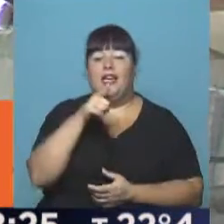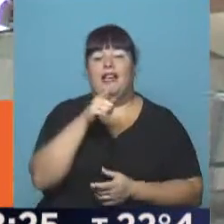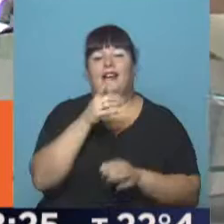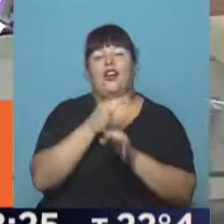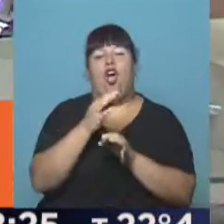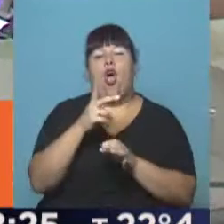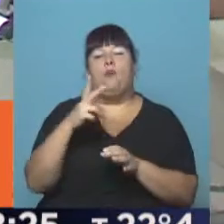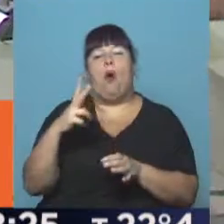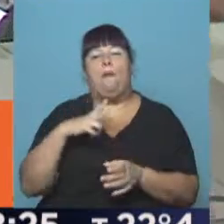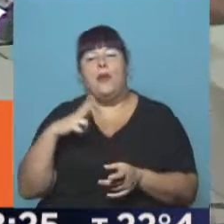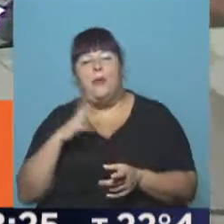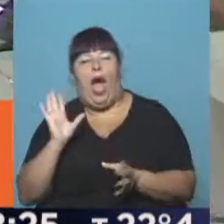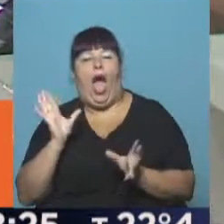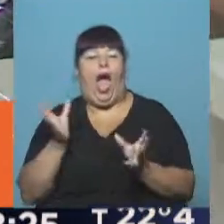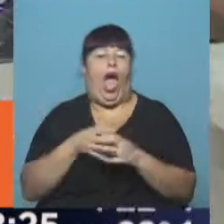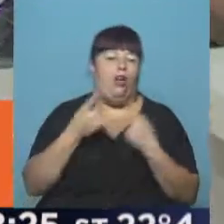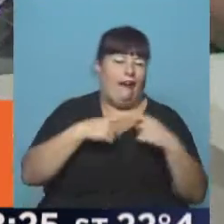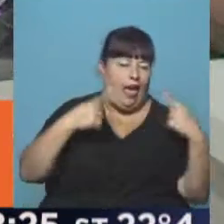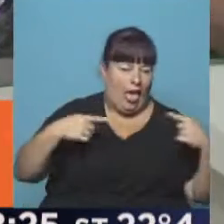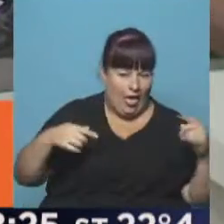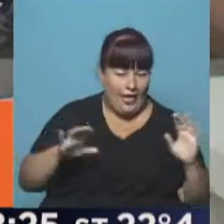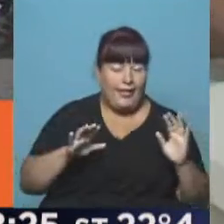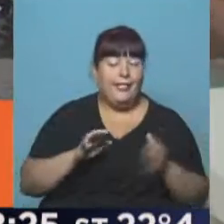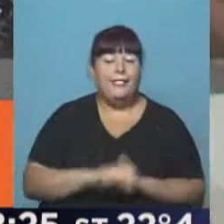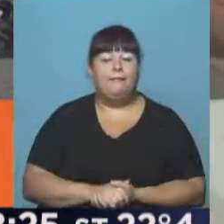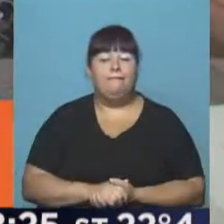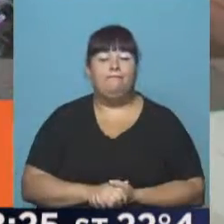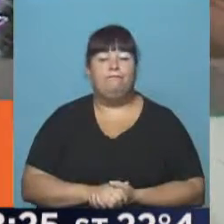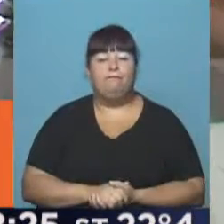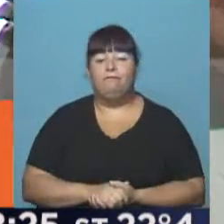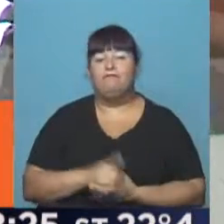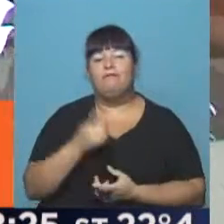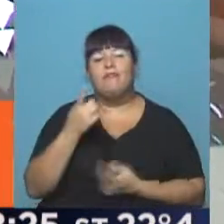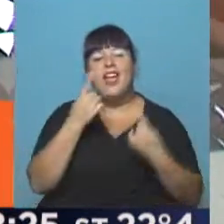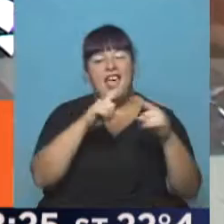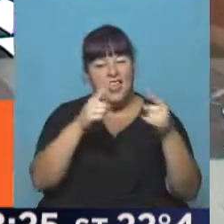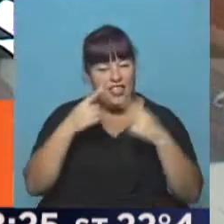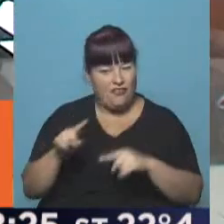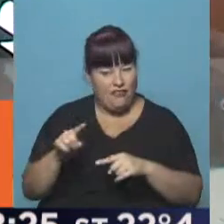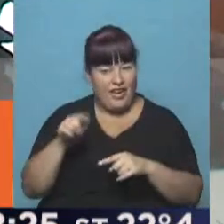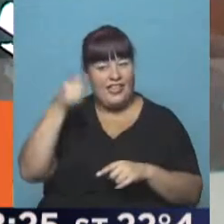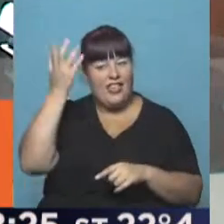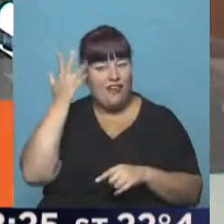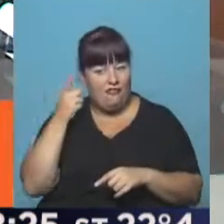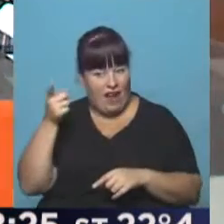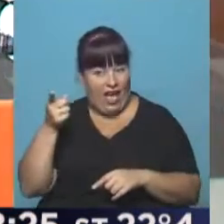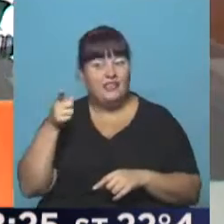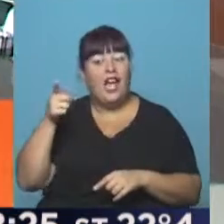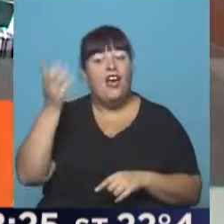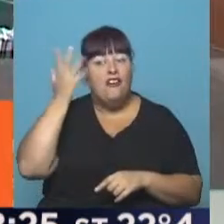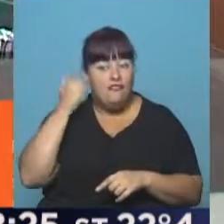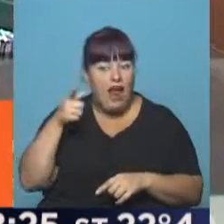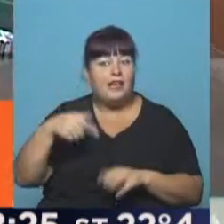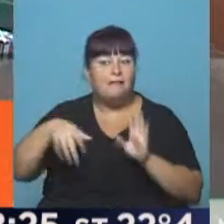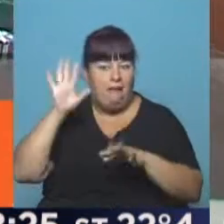de privatismo de lo privado, etcétera, que es un poco diferente que en Francia, ¿no?, que es todavía hasta